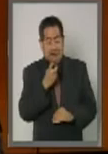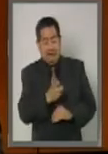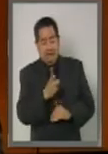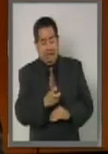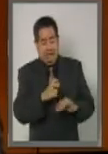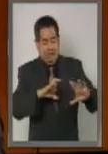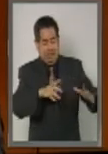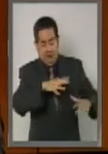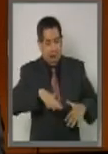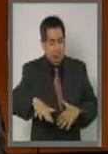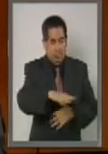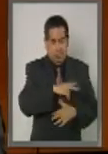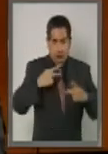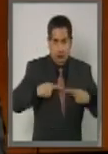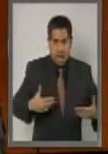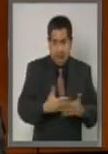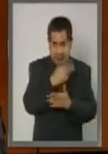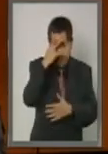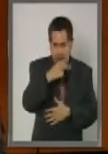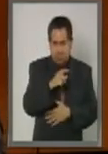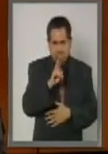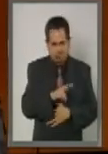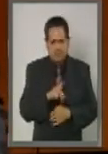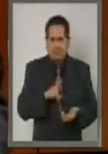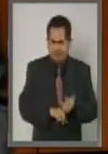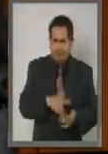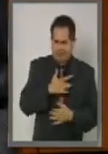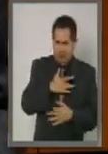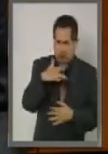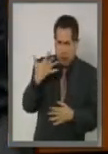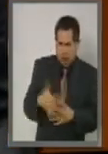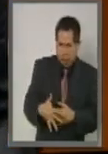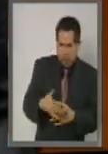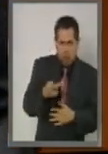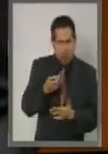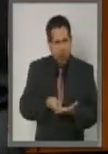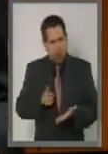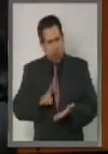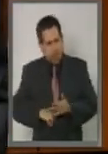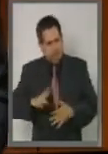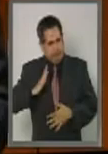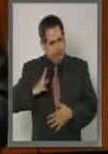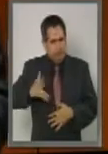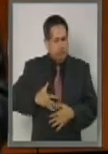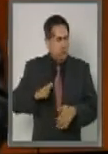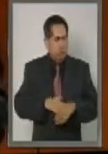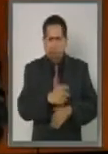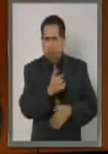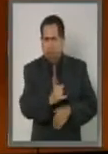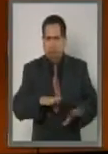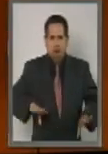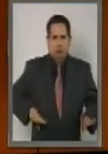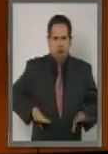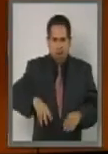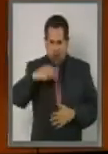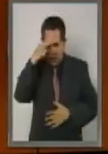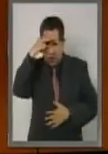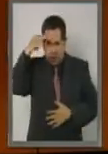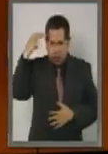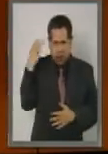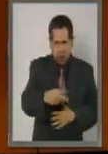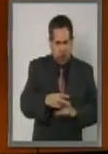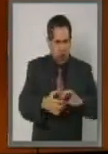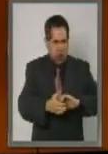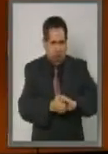En este contexto de gran dolor, pero también de profundo orgullo por el carácter y la solidaridad de los mexicanos,